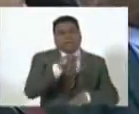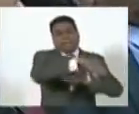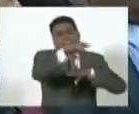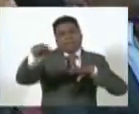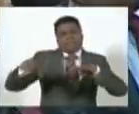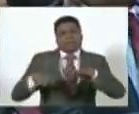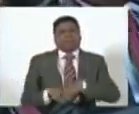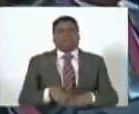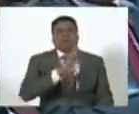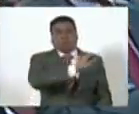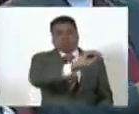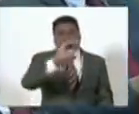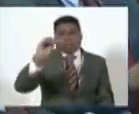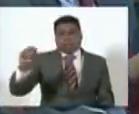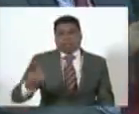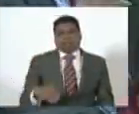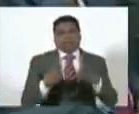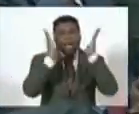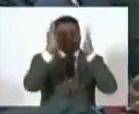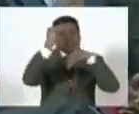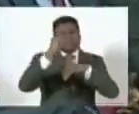Y le hago un llamado, atención,